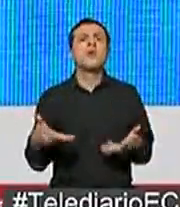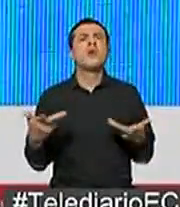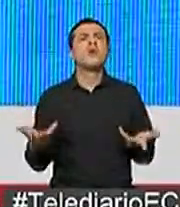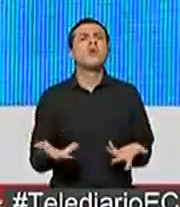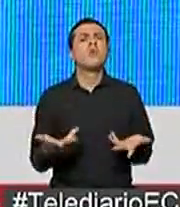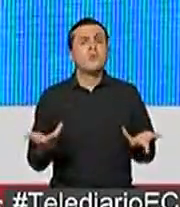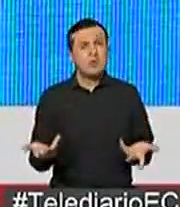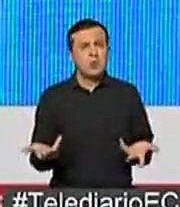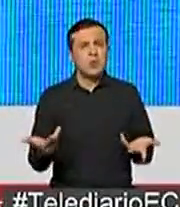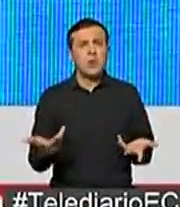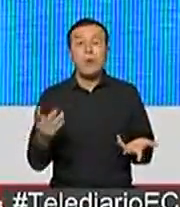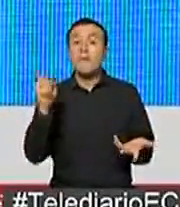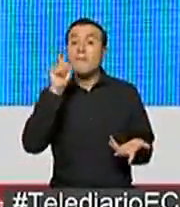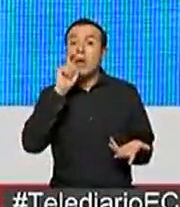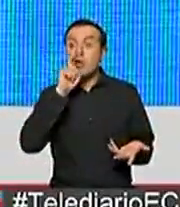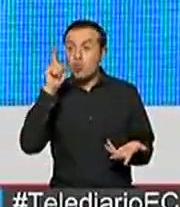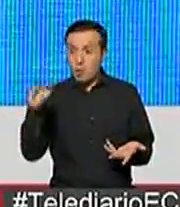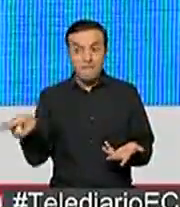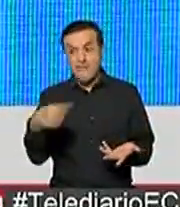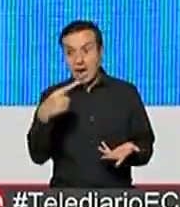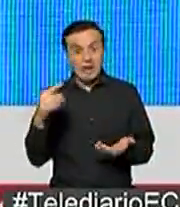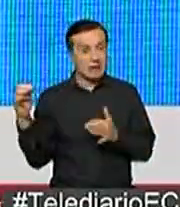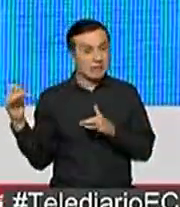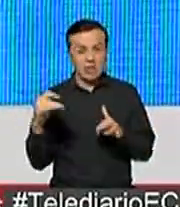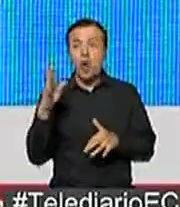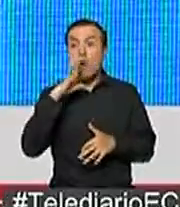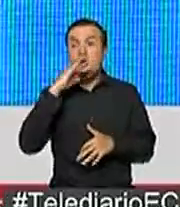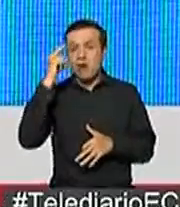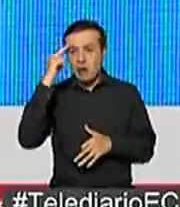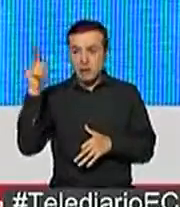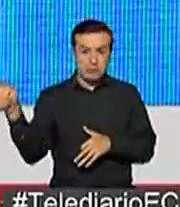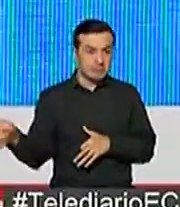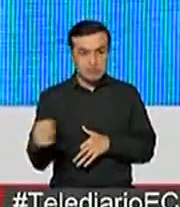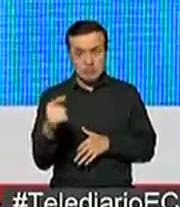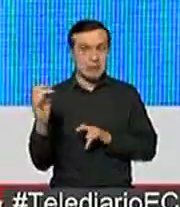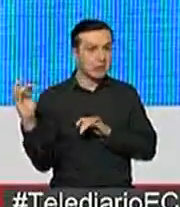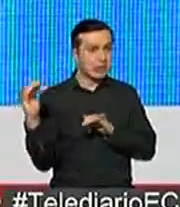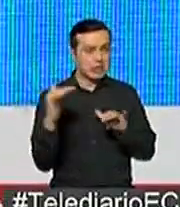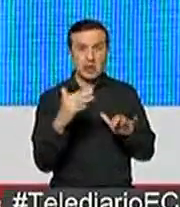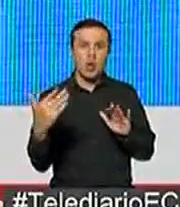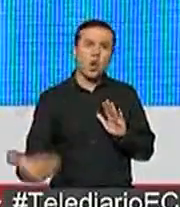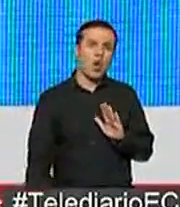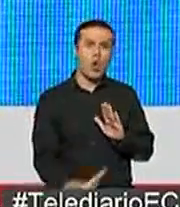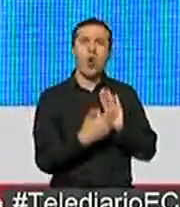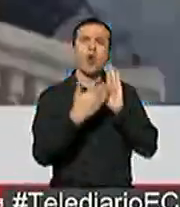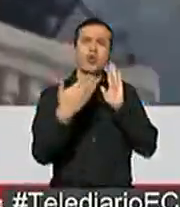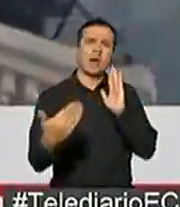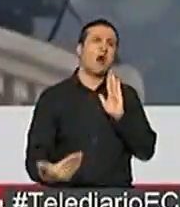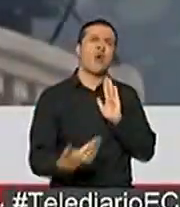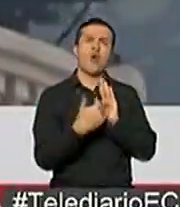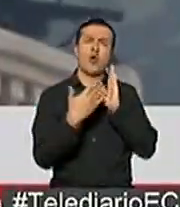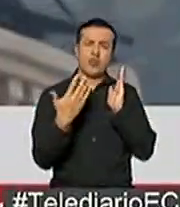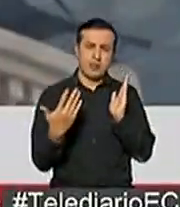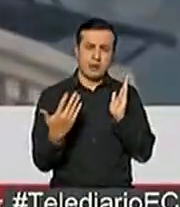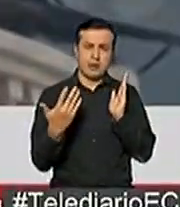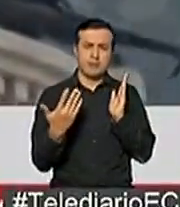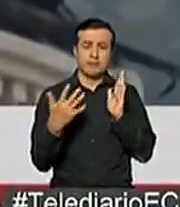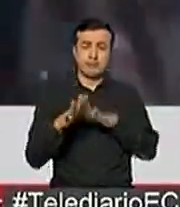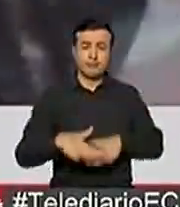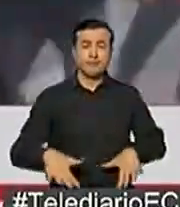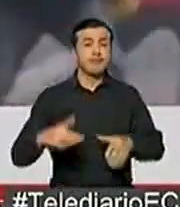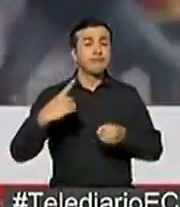por maduro y por correo para hacer el golpe pesado sobre los daños en